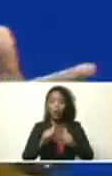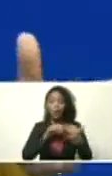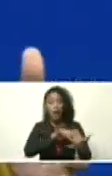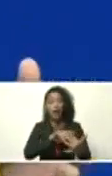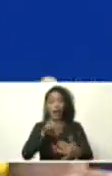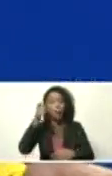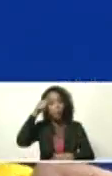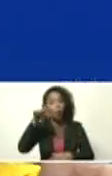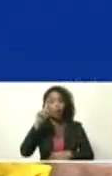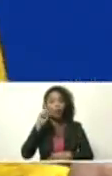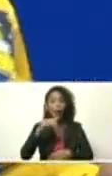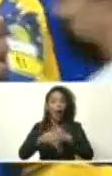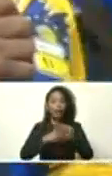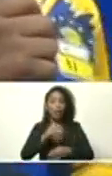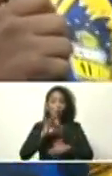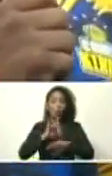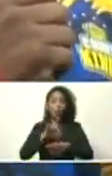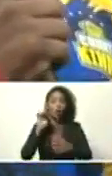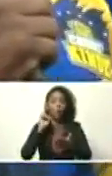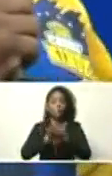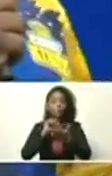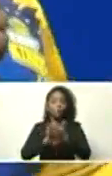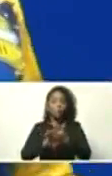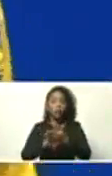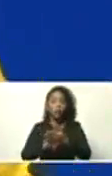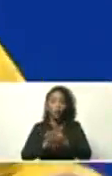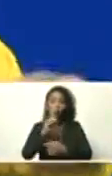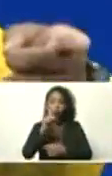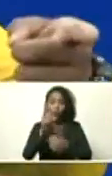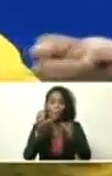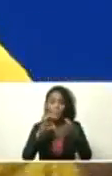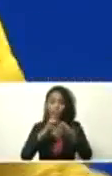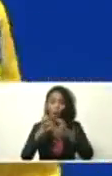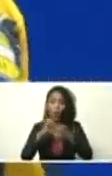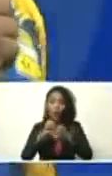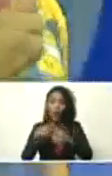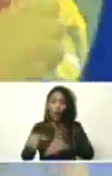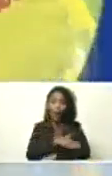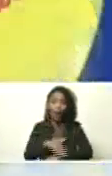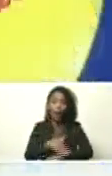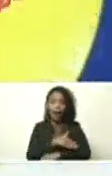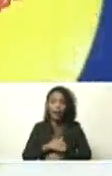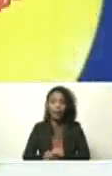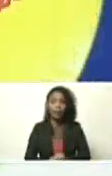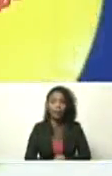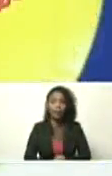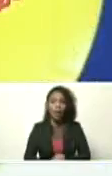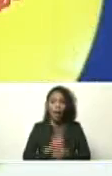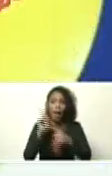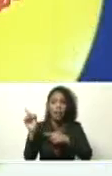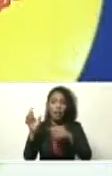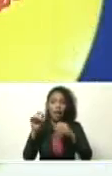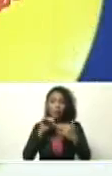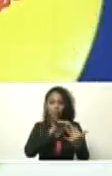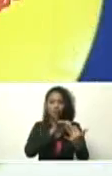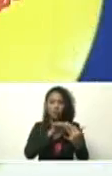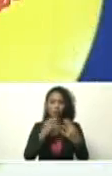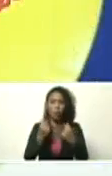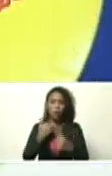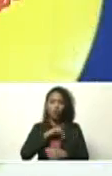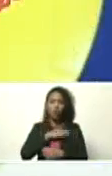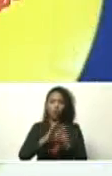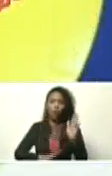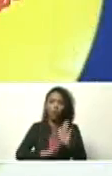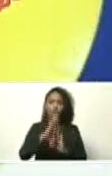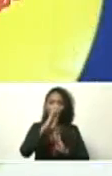el deporte ha sido también tocado, la gente no lo dice, pero una pelota en la calle, presidente, debido a esa guerra económica que nosotros hemos venido